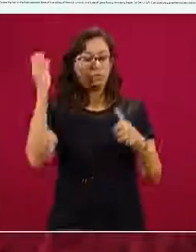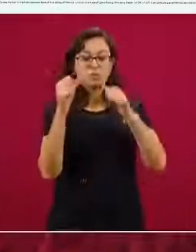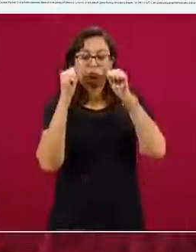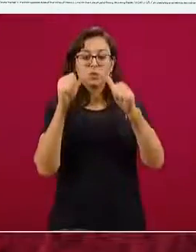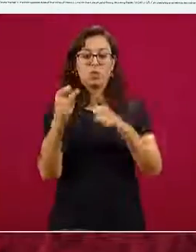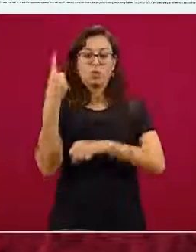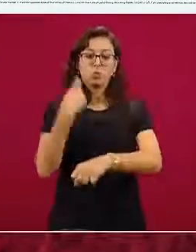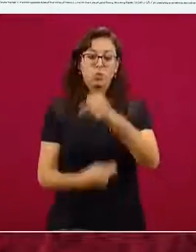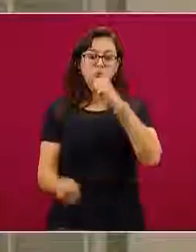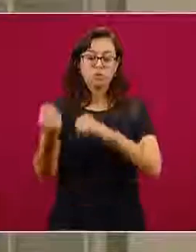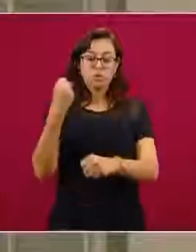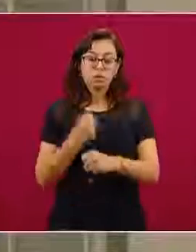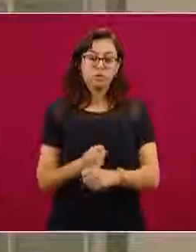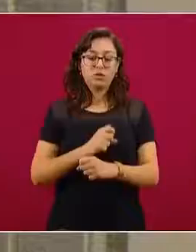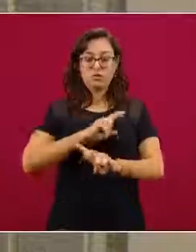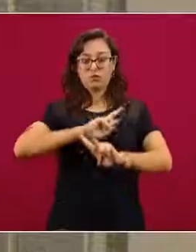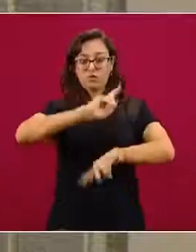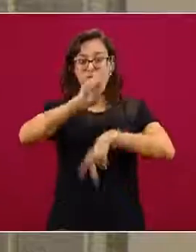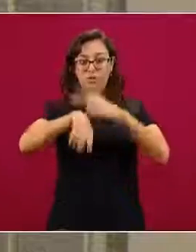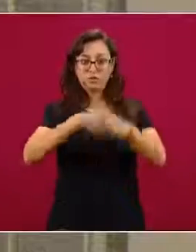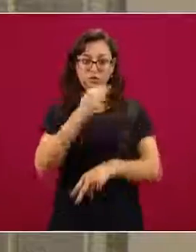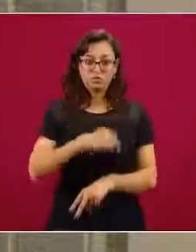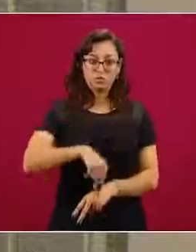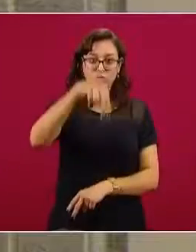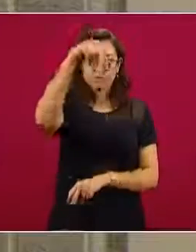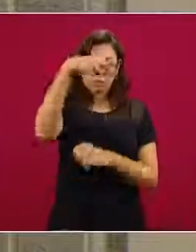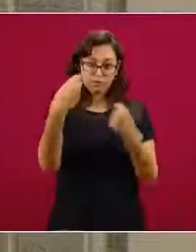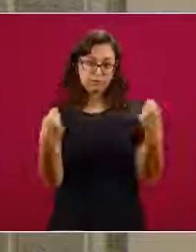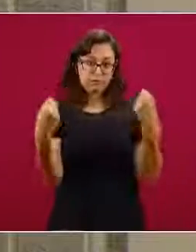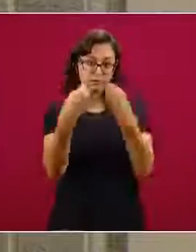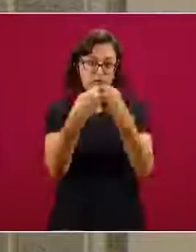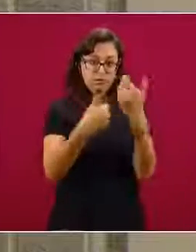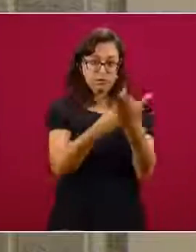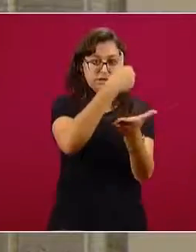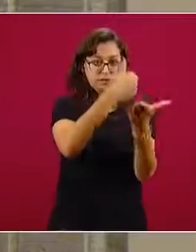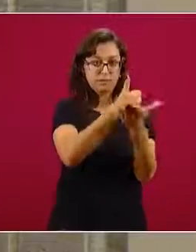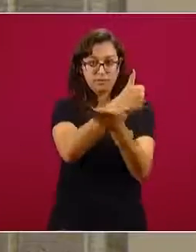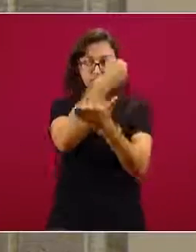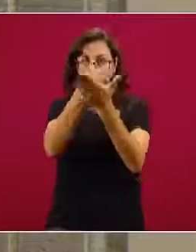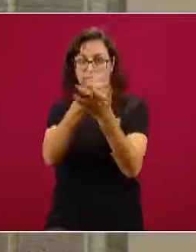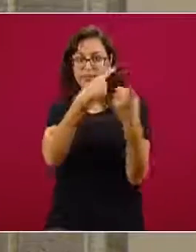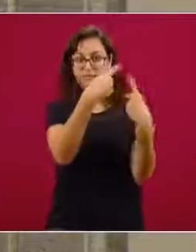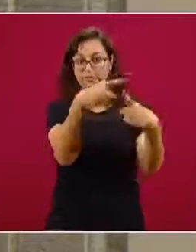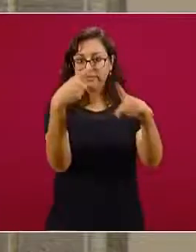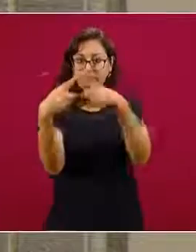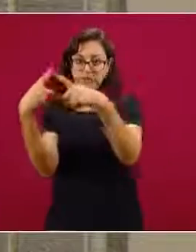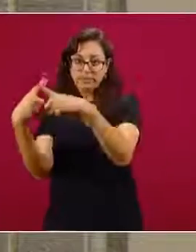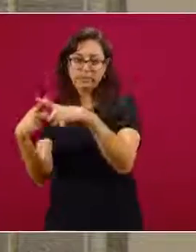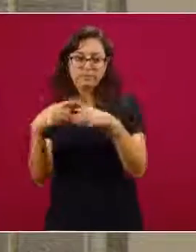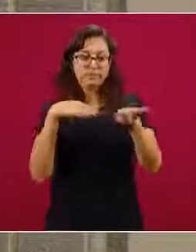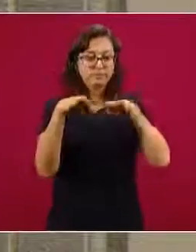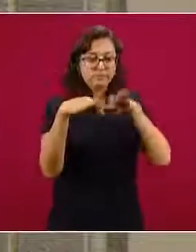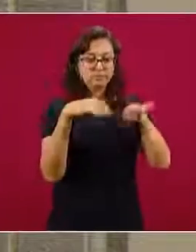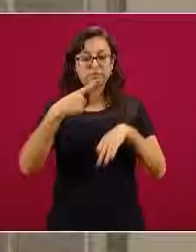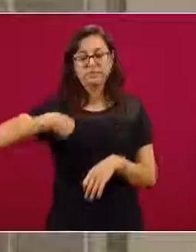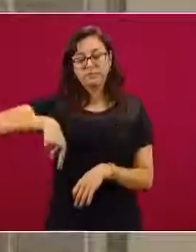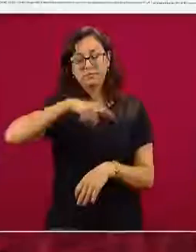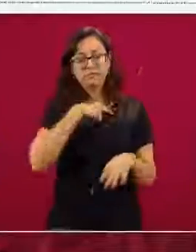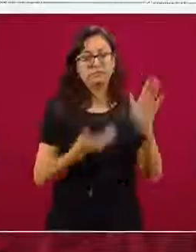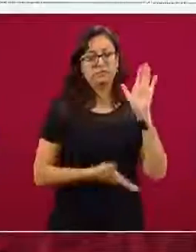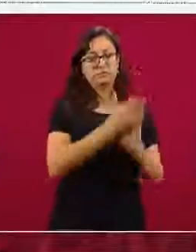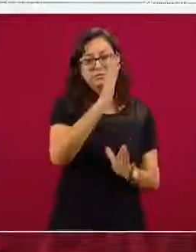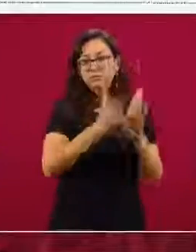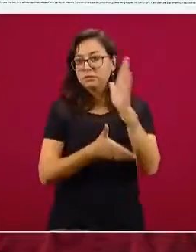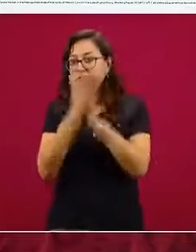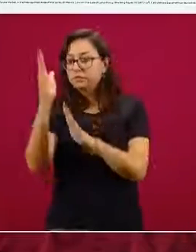la zona fronteriza del norte, en varias ciudades de la frontera. Y cuando estábamos allá haciendo recorridos, encontramos